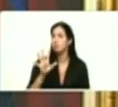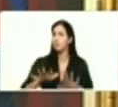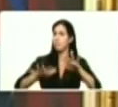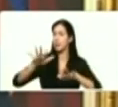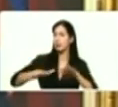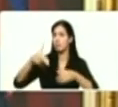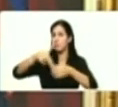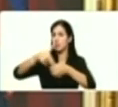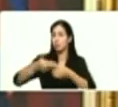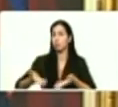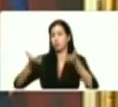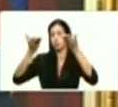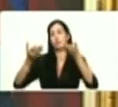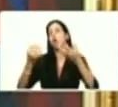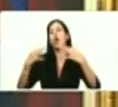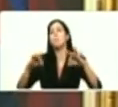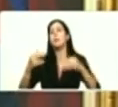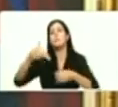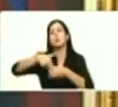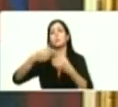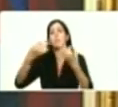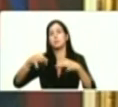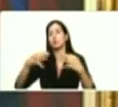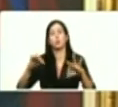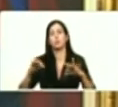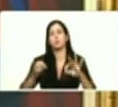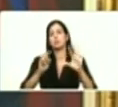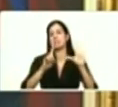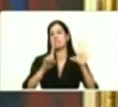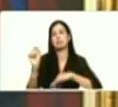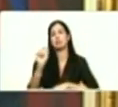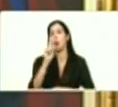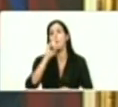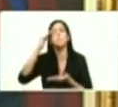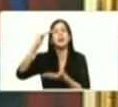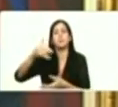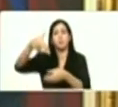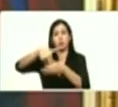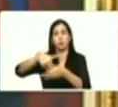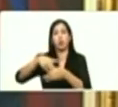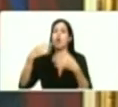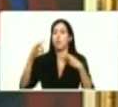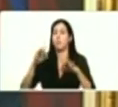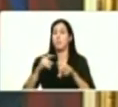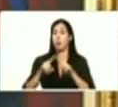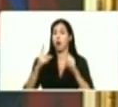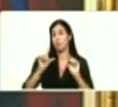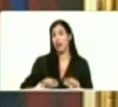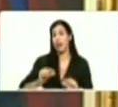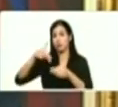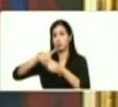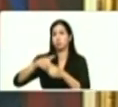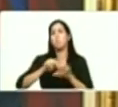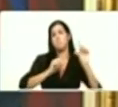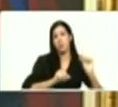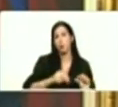equilibrado en 60 en 70 como es el nivel que tiene que lograr el precio petrolero en Colombia ahorita